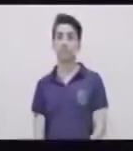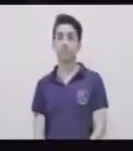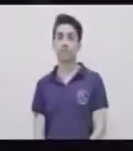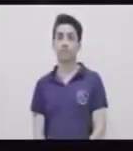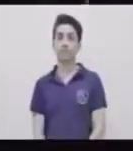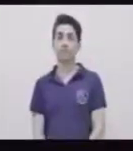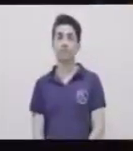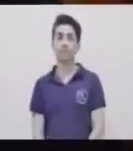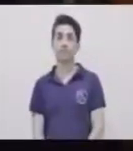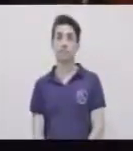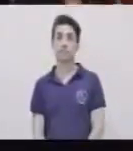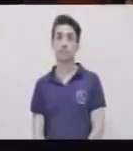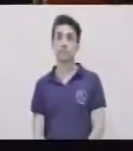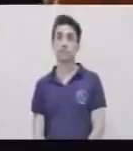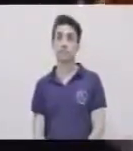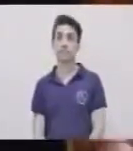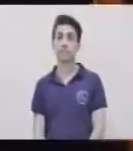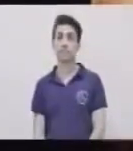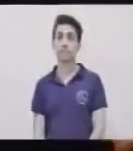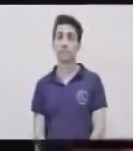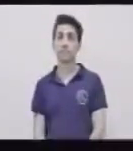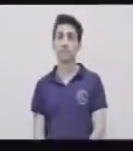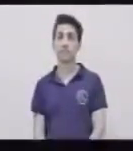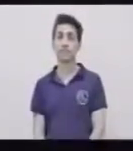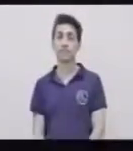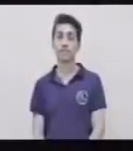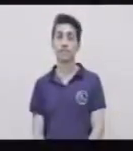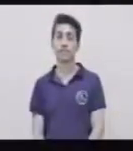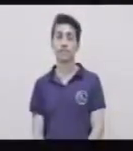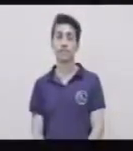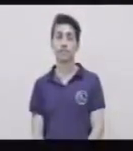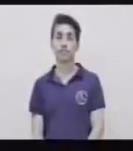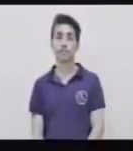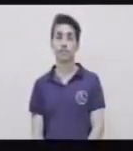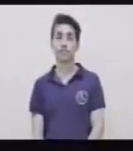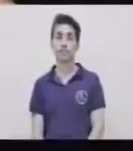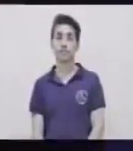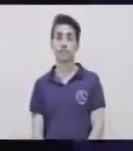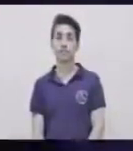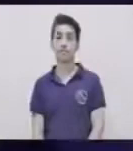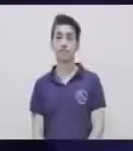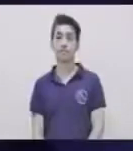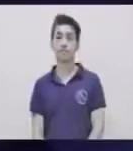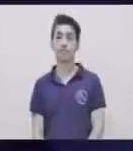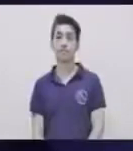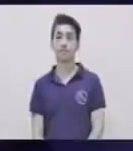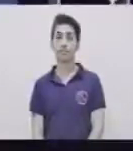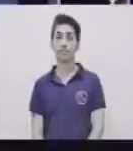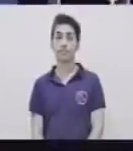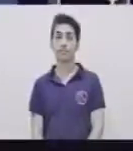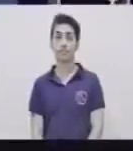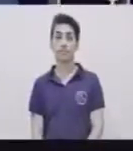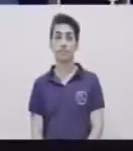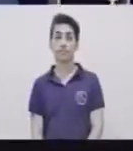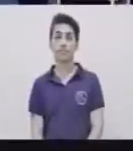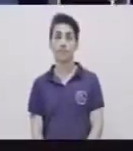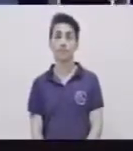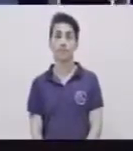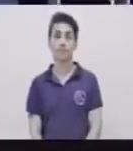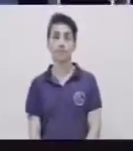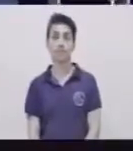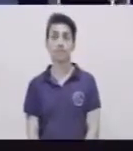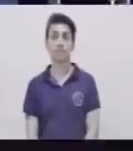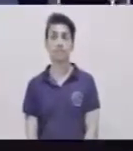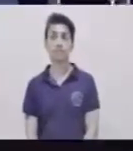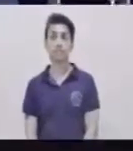que sí la tiene esta, que dijimos que era, ¿cómo se llamaba cuando lo dije con este violín? La